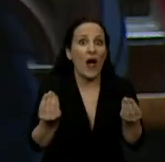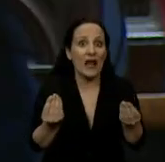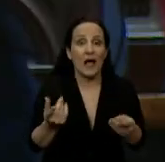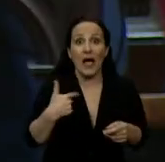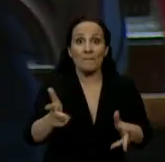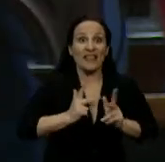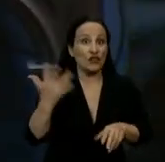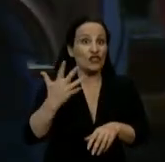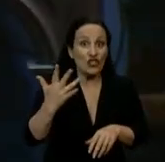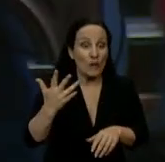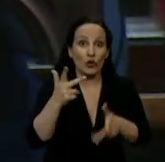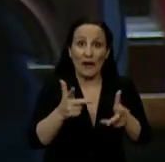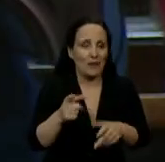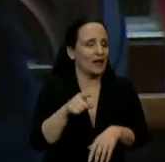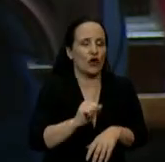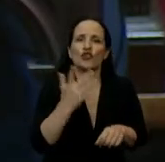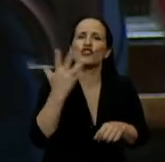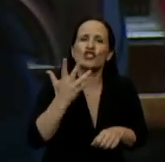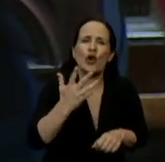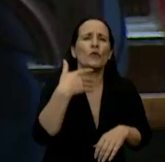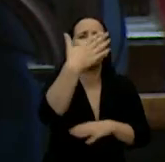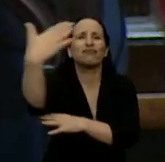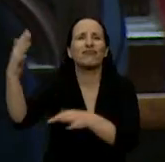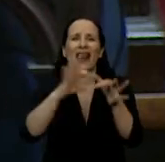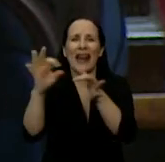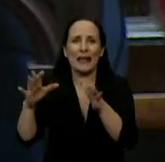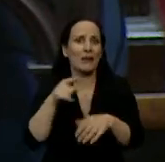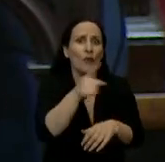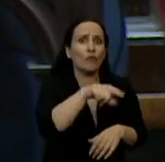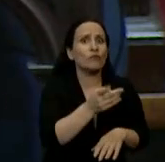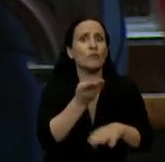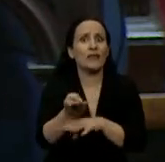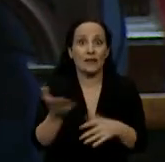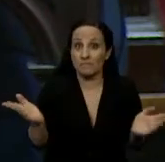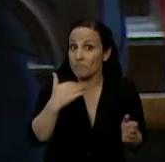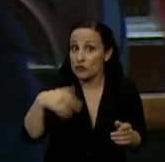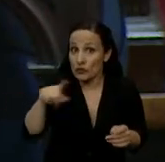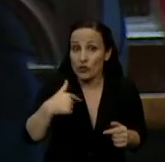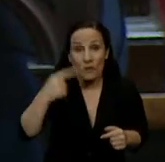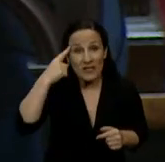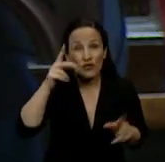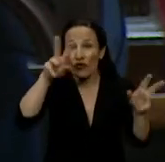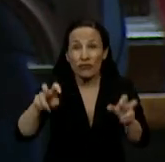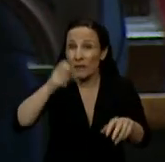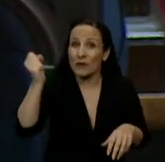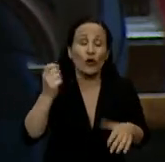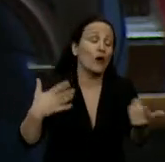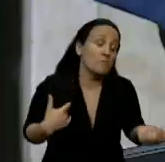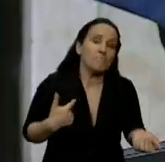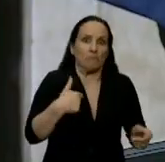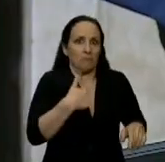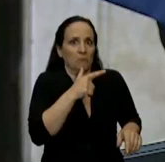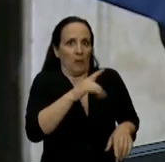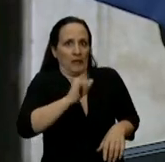que tenía 5 minutos No, para los 5 minutos son para los oradores libres. Sí. Realice la moción, diputada. No sé si a usted le parece, pero a mí me parece un tema muy importante. A mí me parece